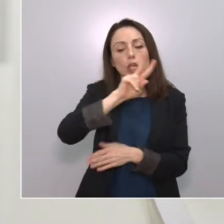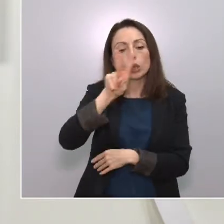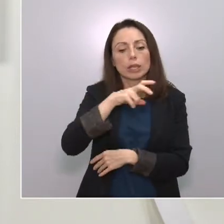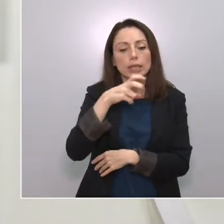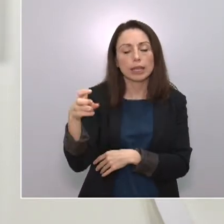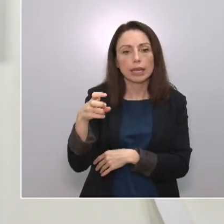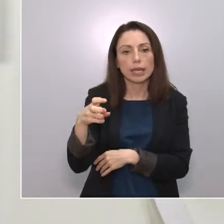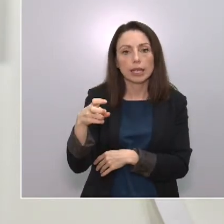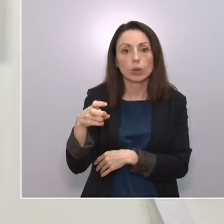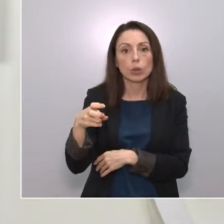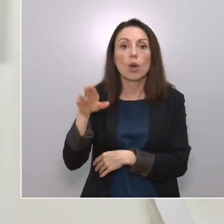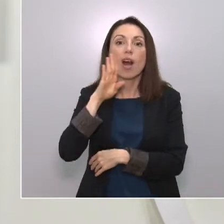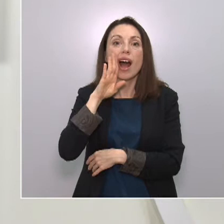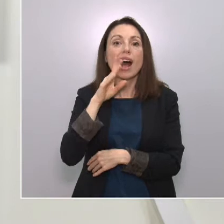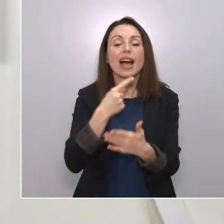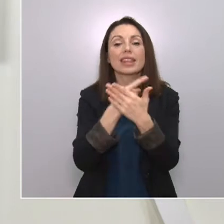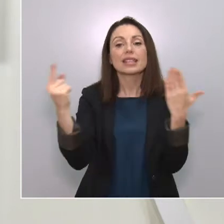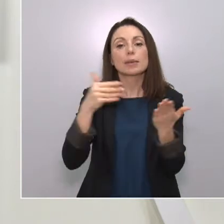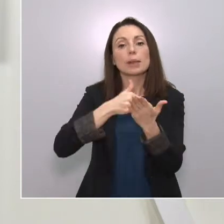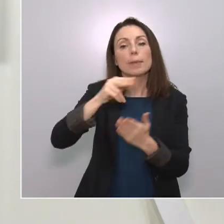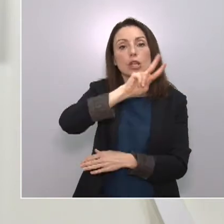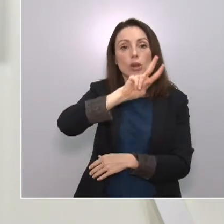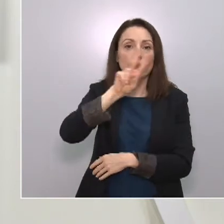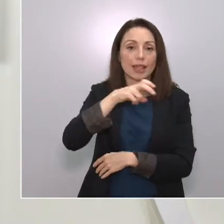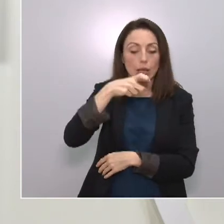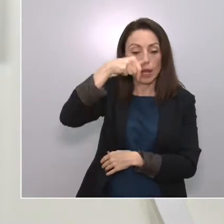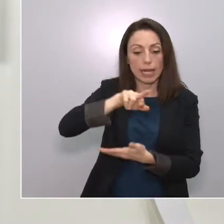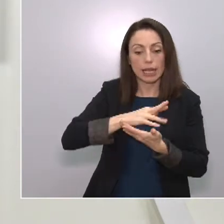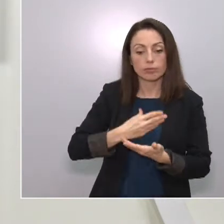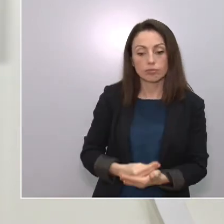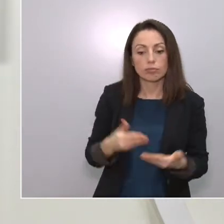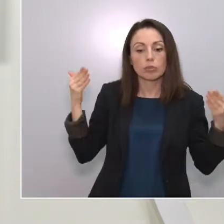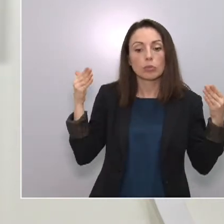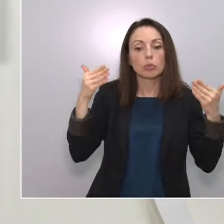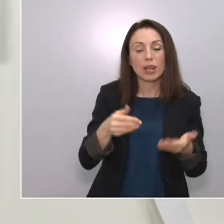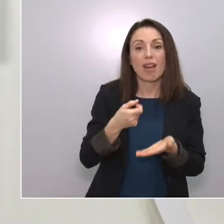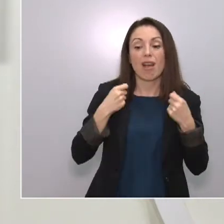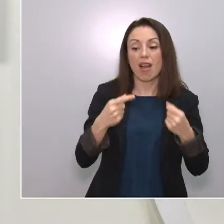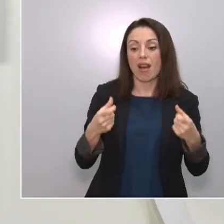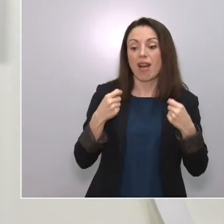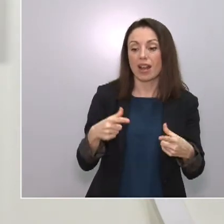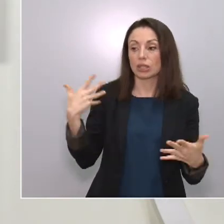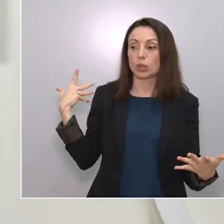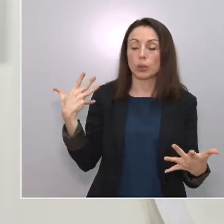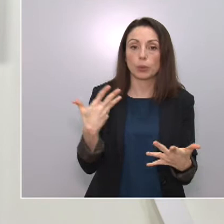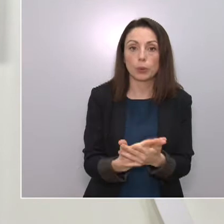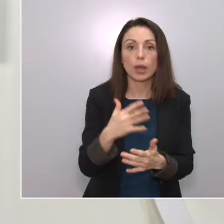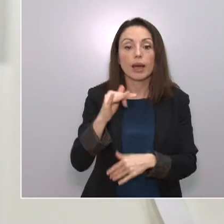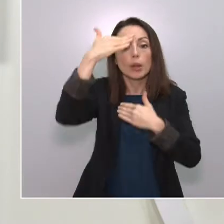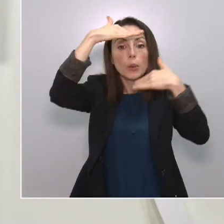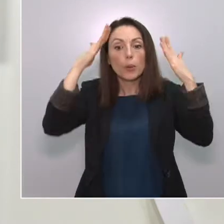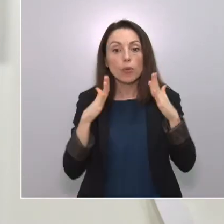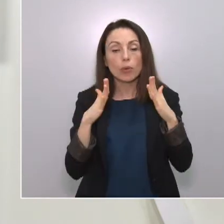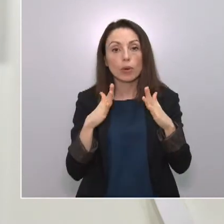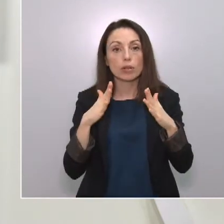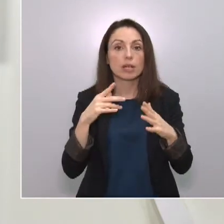de esos 16.000 millones de euros para la región de Murcia para atender al gasto ya realizado y para atender al refuerzo del